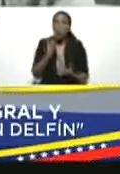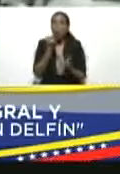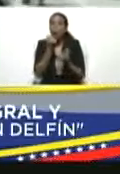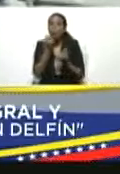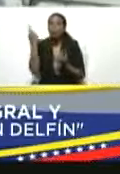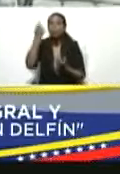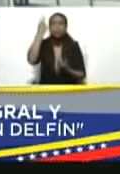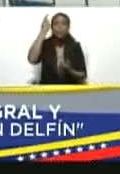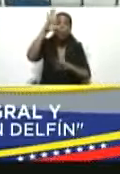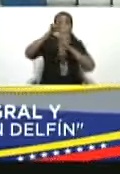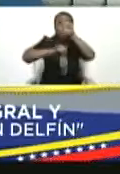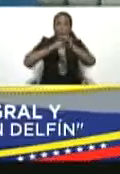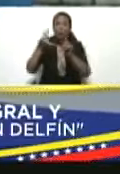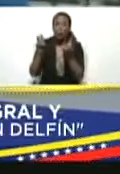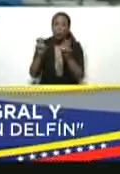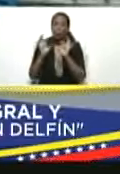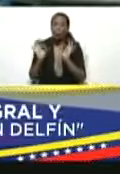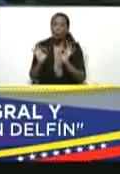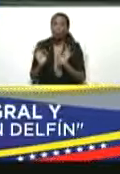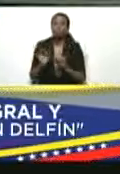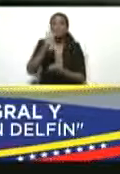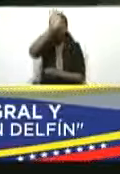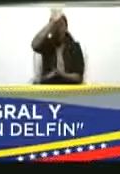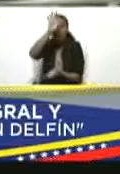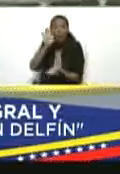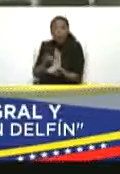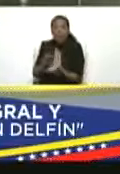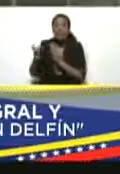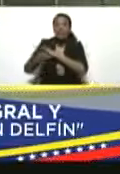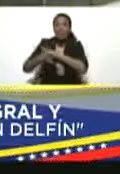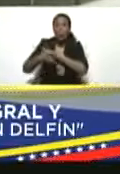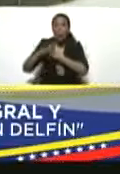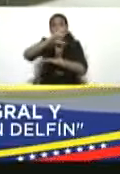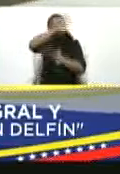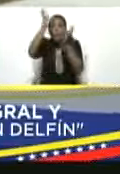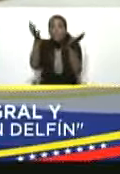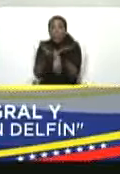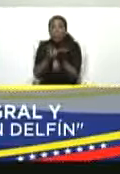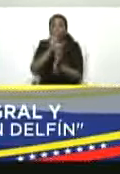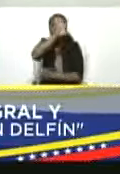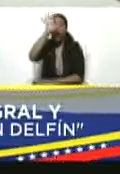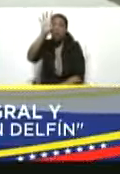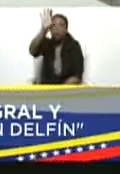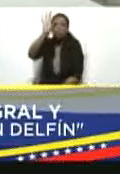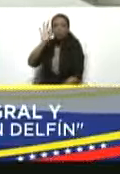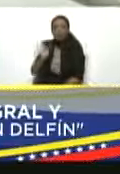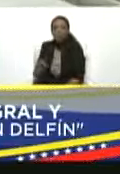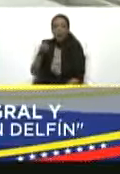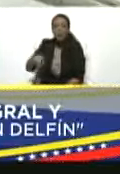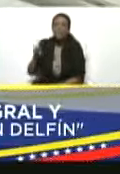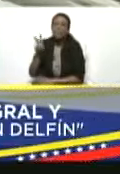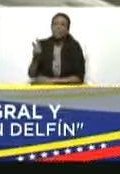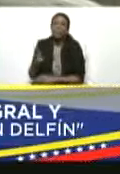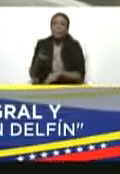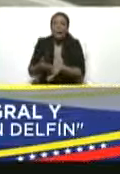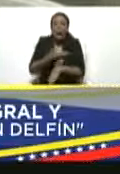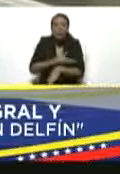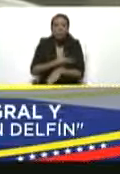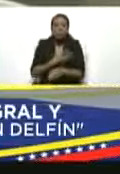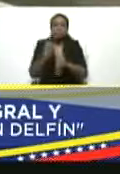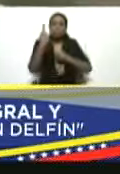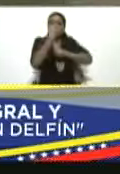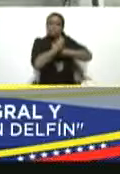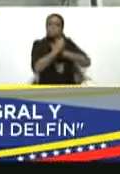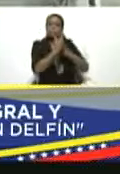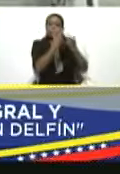contar comprar equipos nuevos traer la mejor tecnología del mundo por eso yo digo ante cada